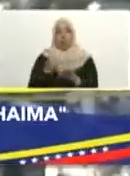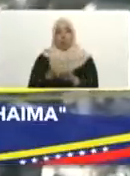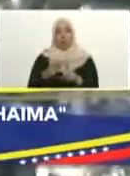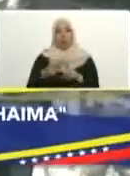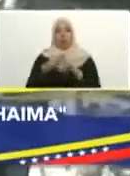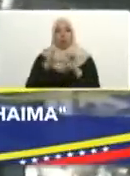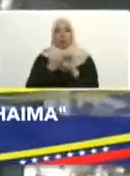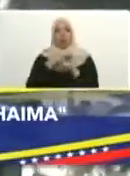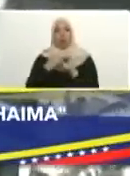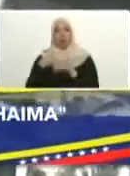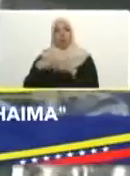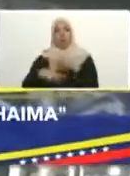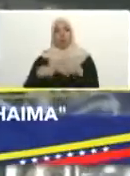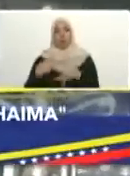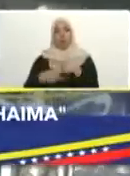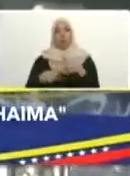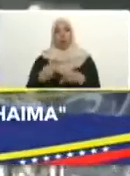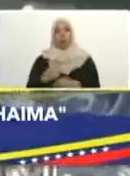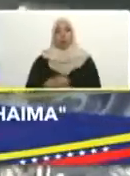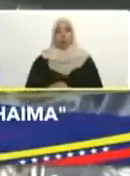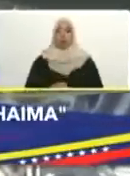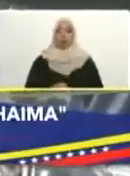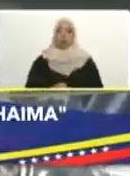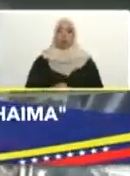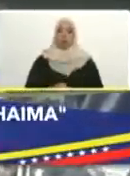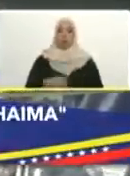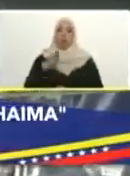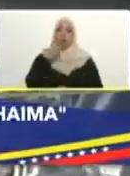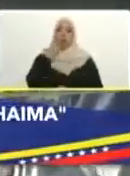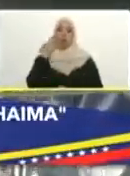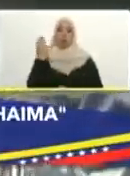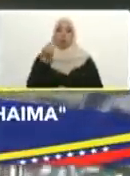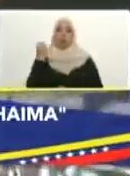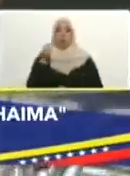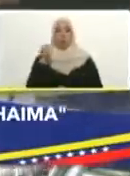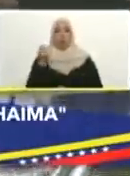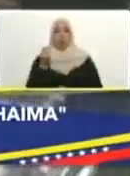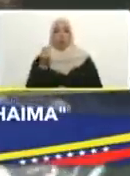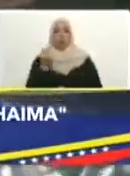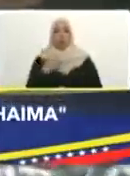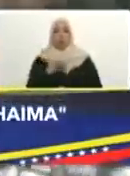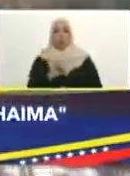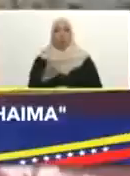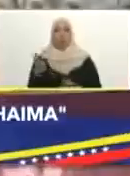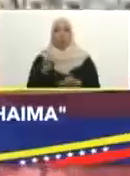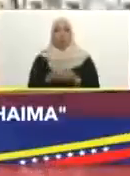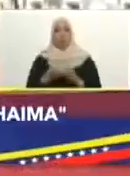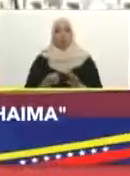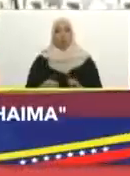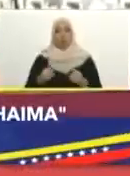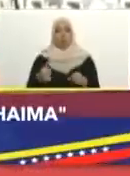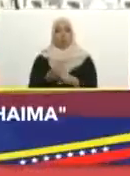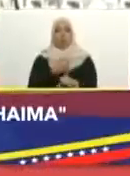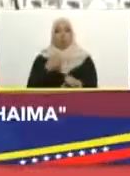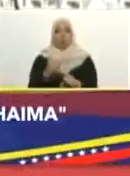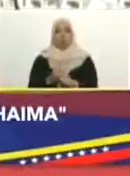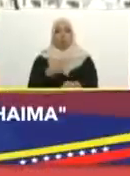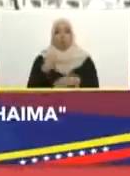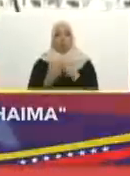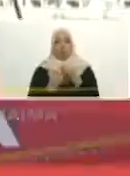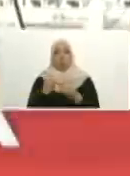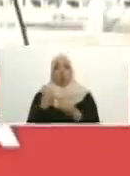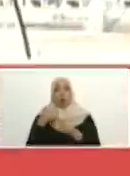la macolla produciendo, y para mí es un orgullo tener que rehabilitarla y que siga en